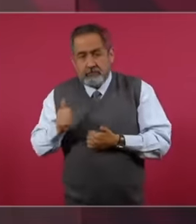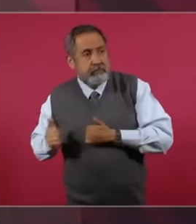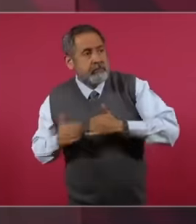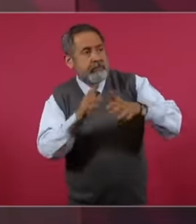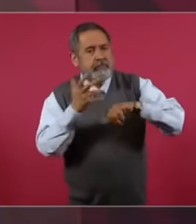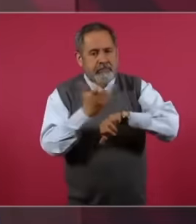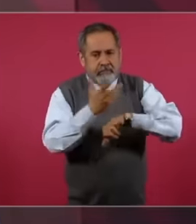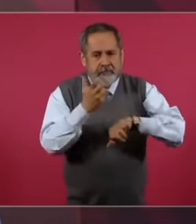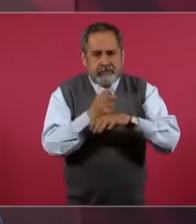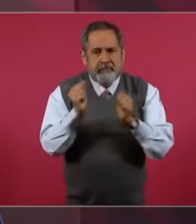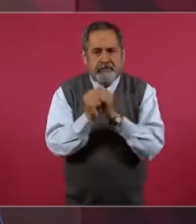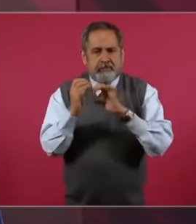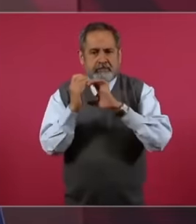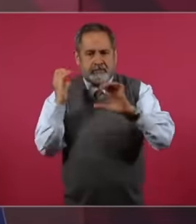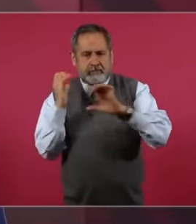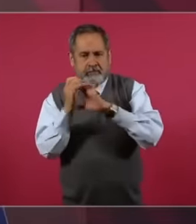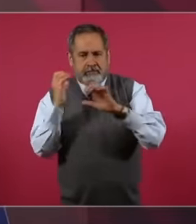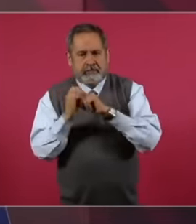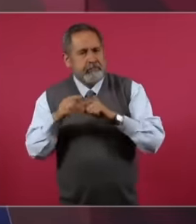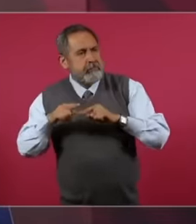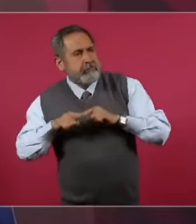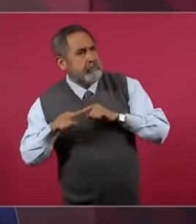en camiones que salían de Iguala.